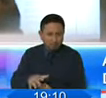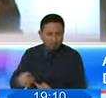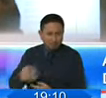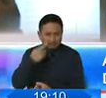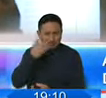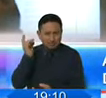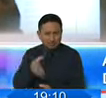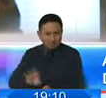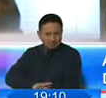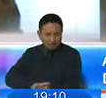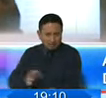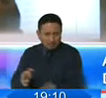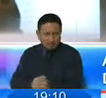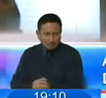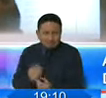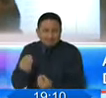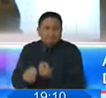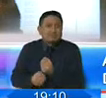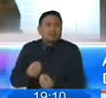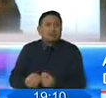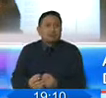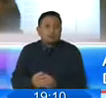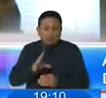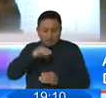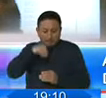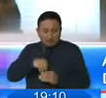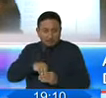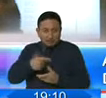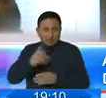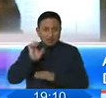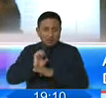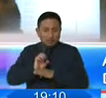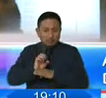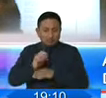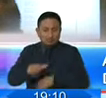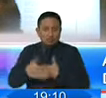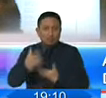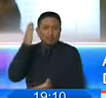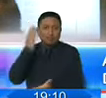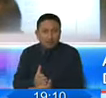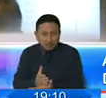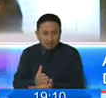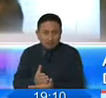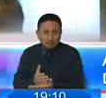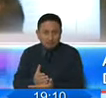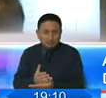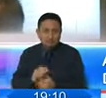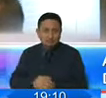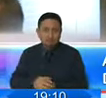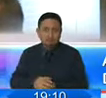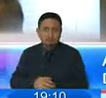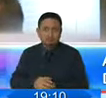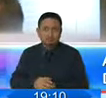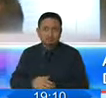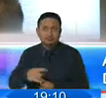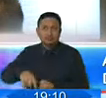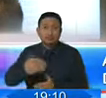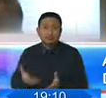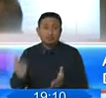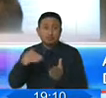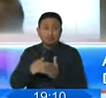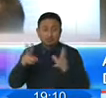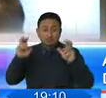actos. ¿Qué acciones vamos a tomar para que esto se evite, para que esto se reduzca y para que esto no sea